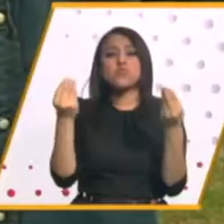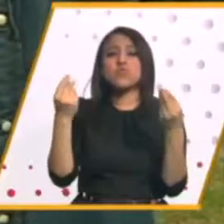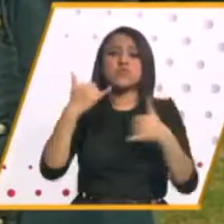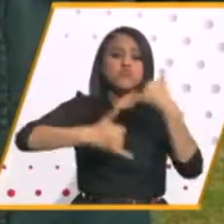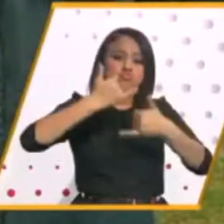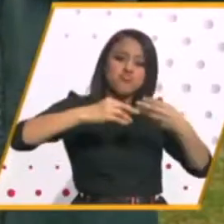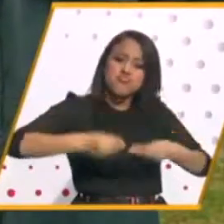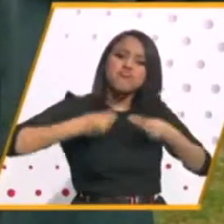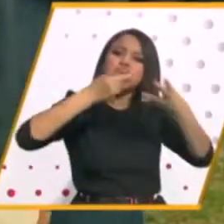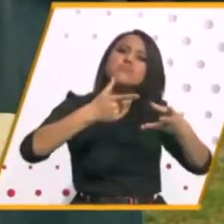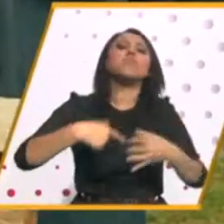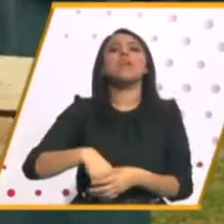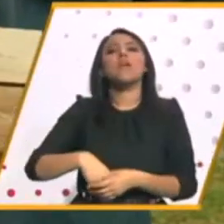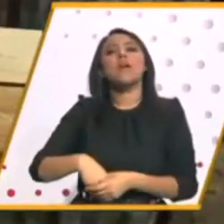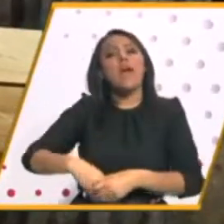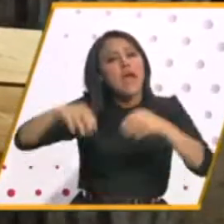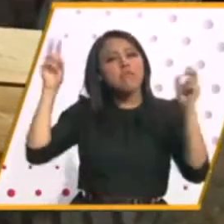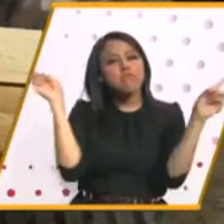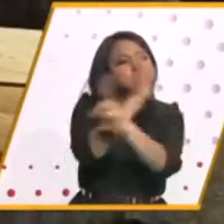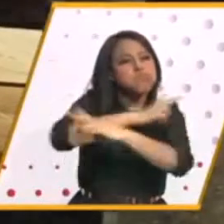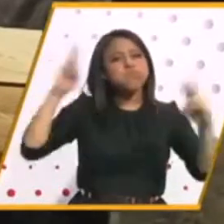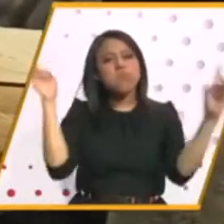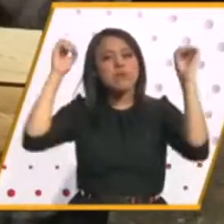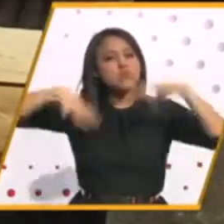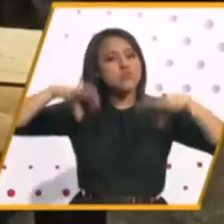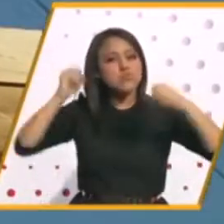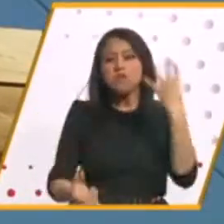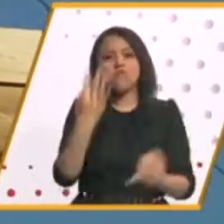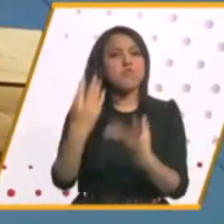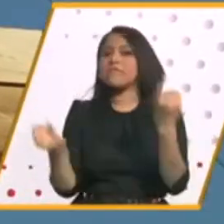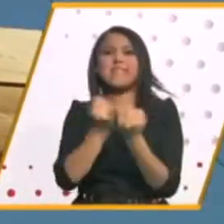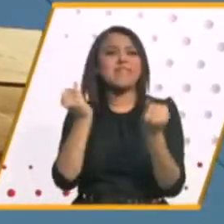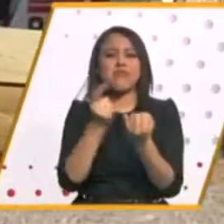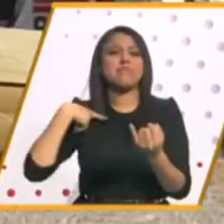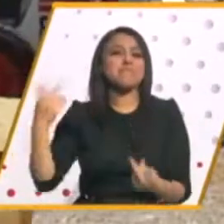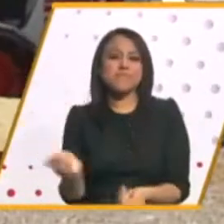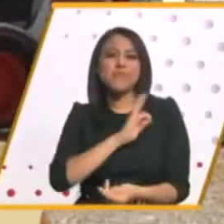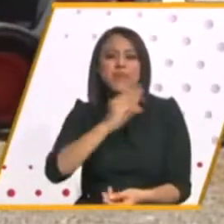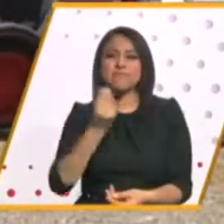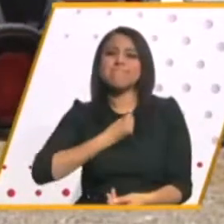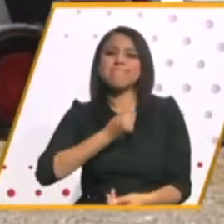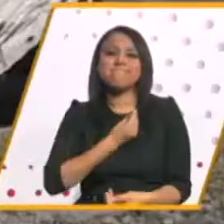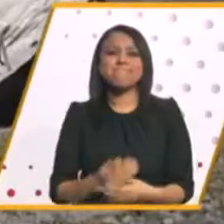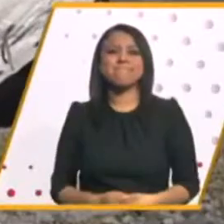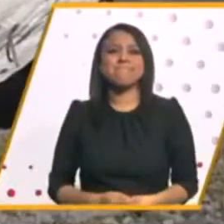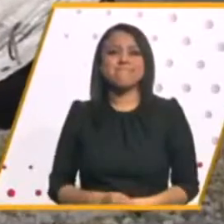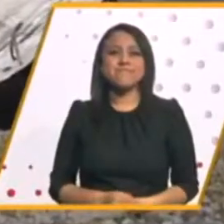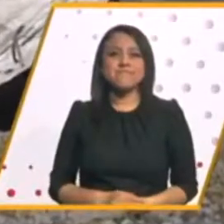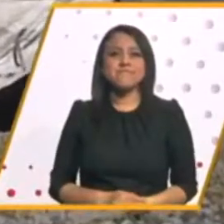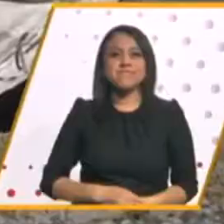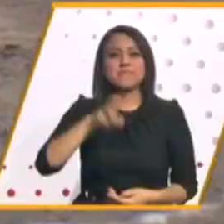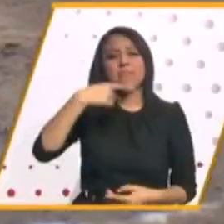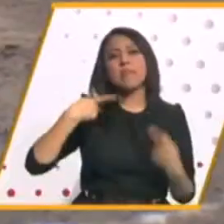Aguanta aire, lluvia, fuego, de todo. Es para todos ellos un orgullo formar parte, por vez primera, de este gran ejército